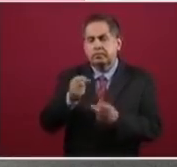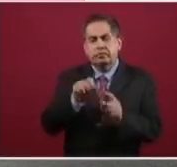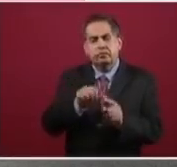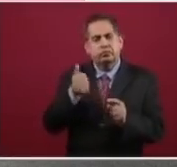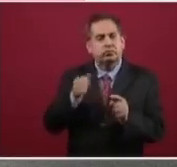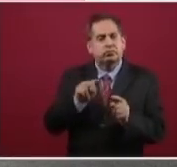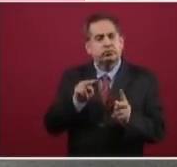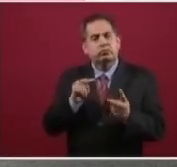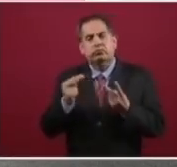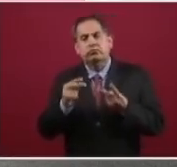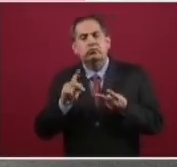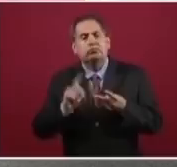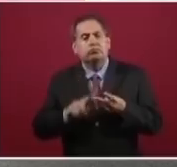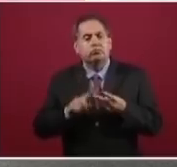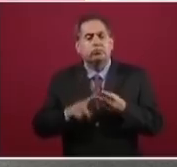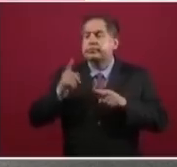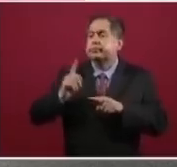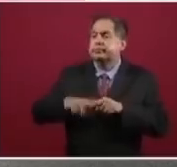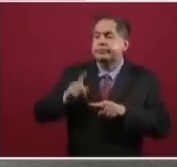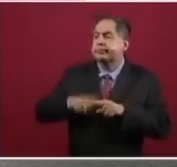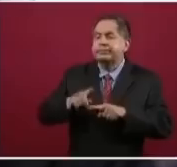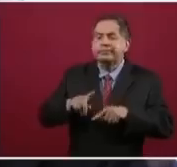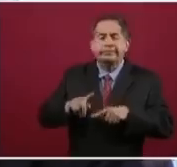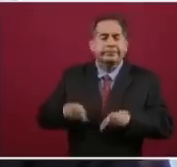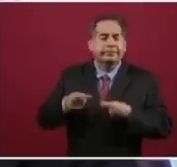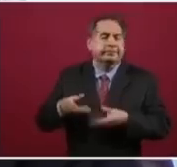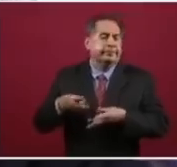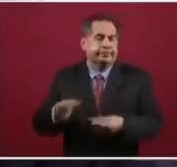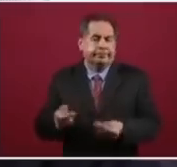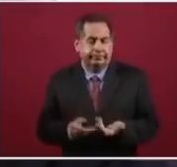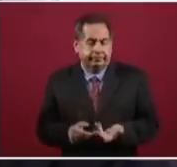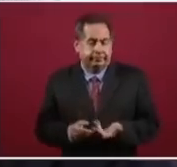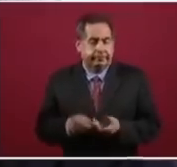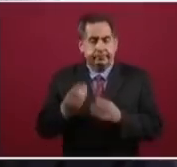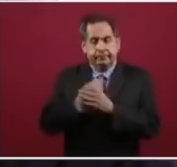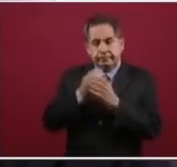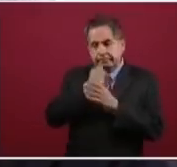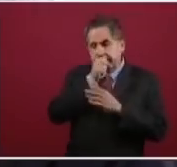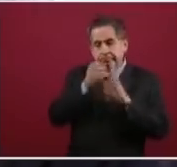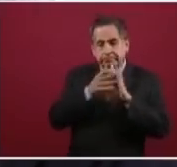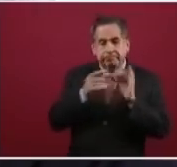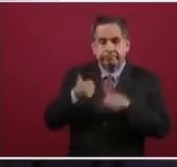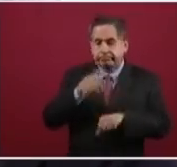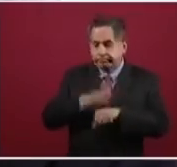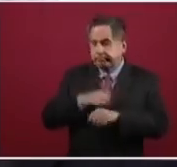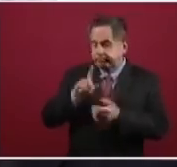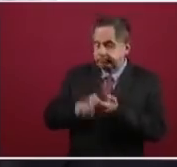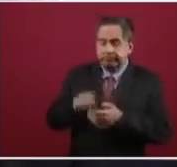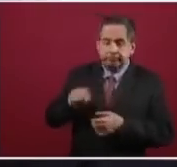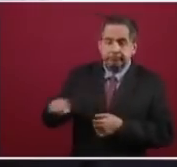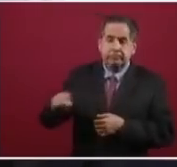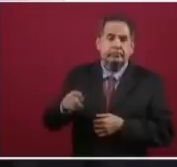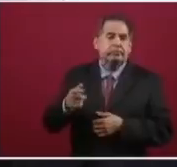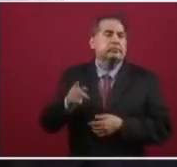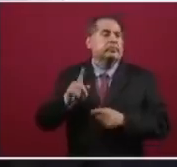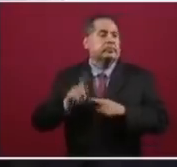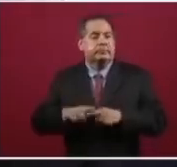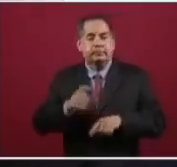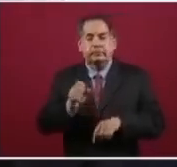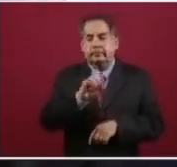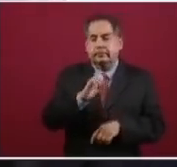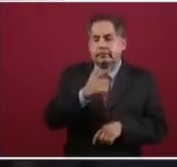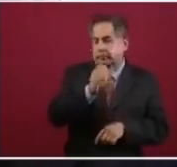otro ángulo que respondería aquí en gasto ahí lo que vamos a encontrar es la clasificación administrativa es decir cuánto gasta la secretaria de